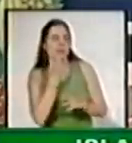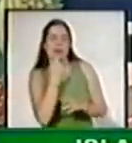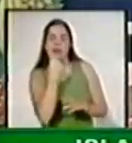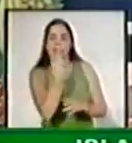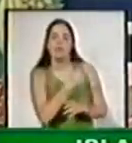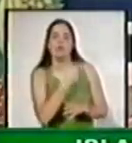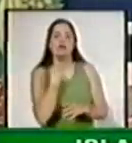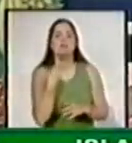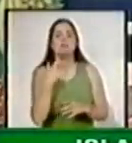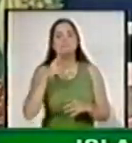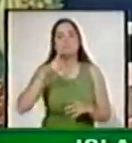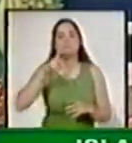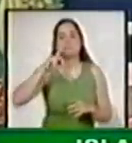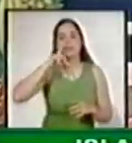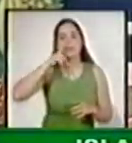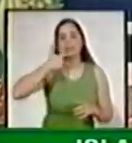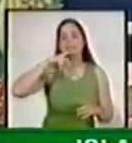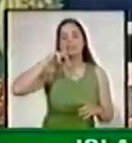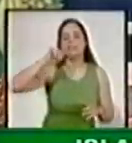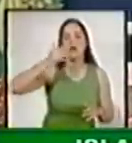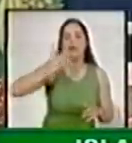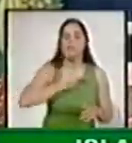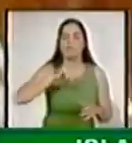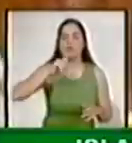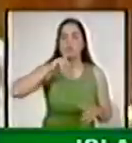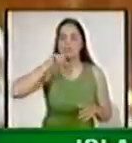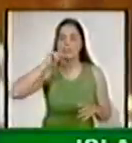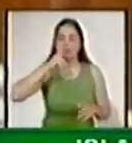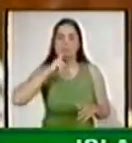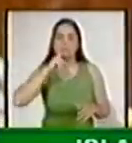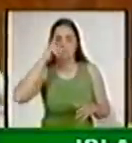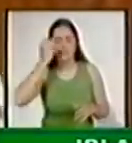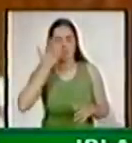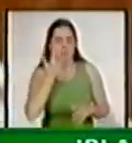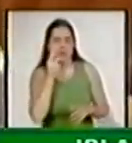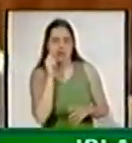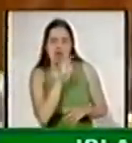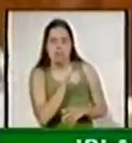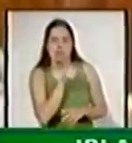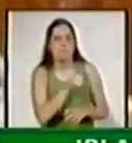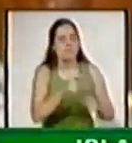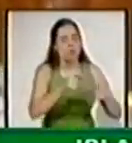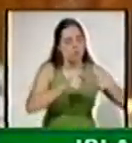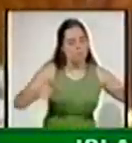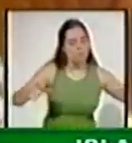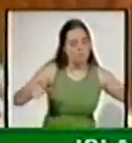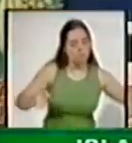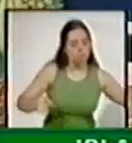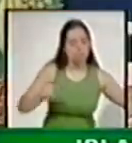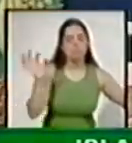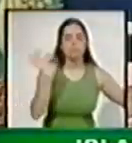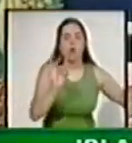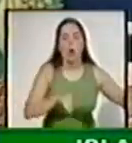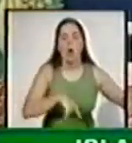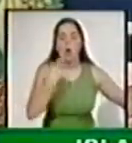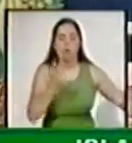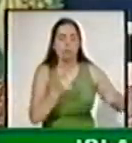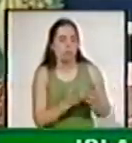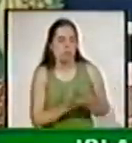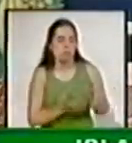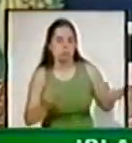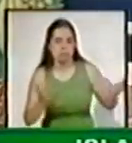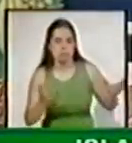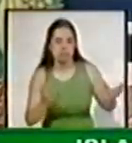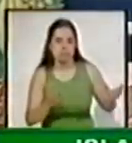flotante. Entonces, amigos, miren, aquí tengo una budinera o un molde sabarín en